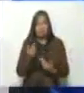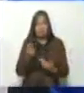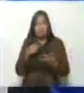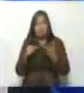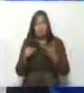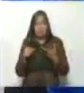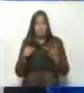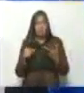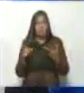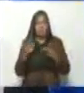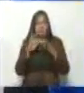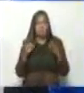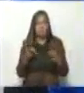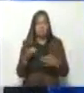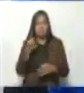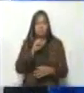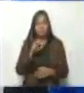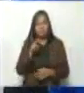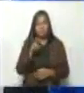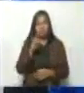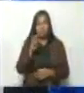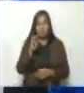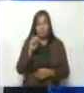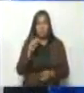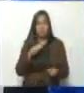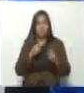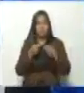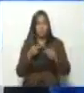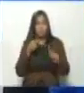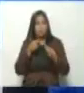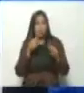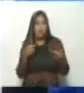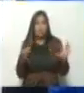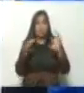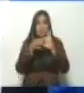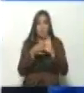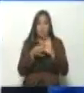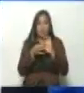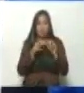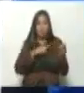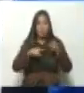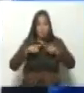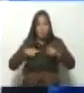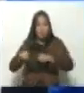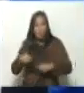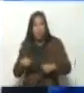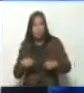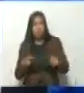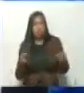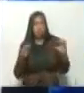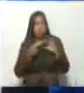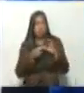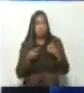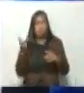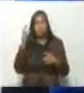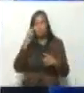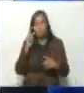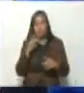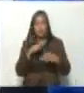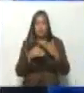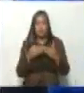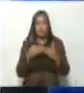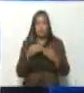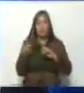los distintos... que Supra se ha convertido en un ente articulador, coordinador, que además escucha, que no le teme a